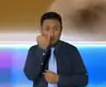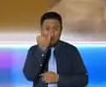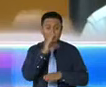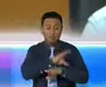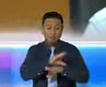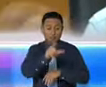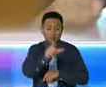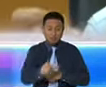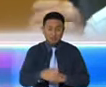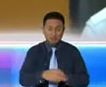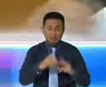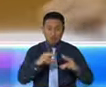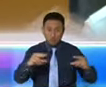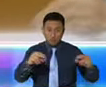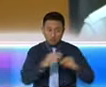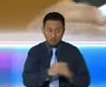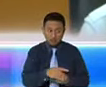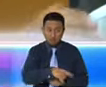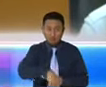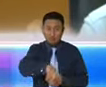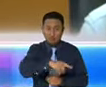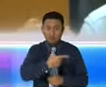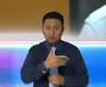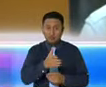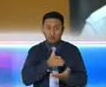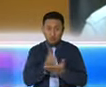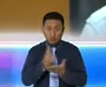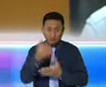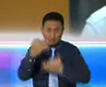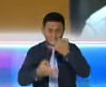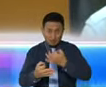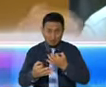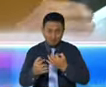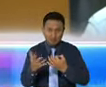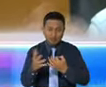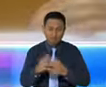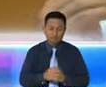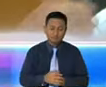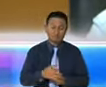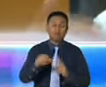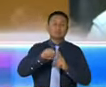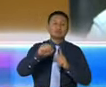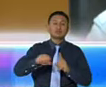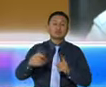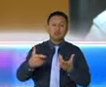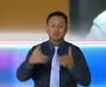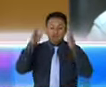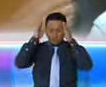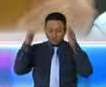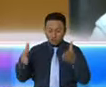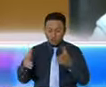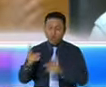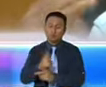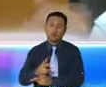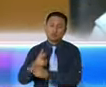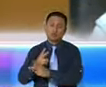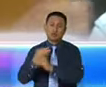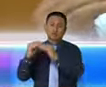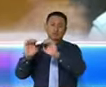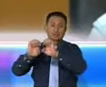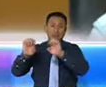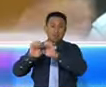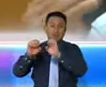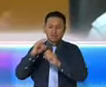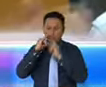la naturaleza como tal, la tierra, no tenemos acceso a la justicia. El sistema está construido, está hecho para proteger las corporaciones,